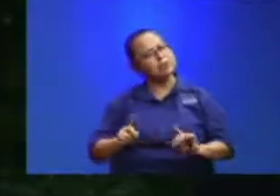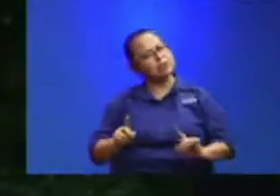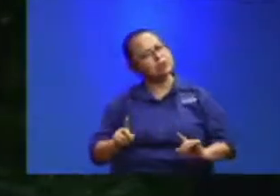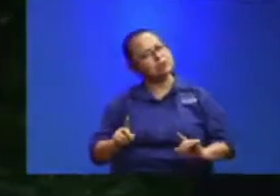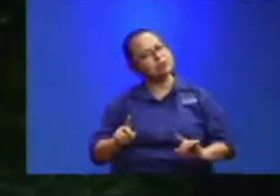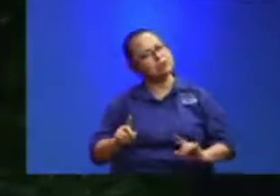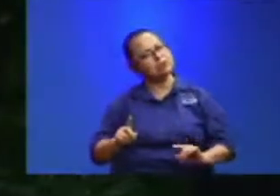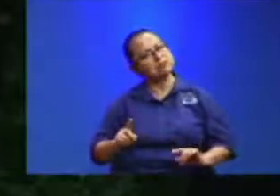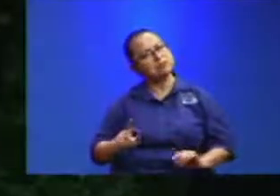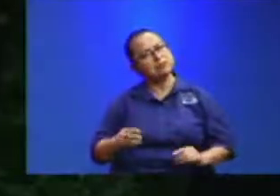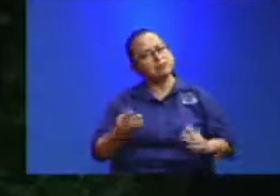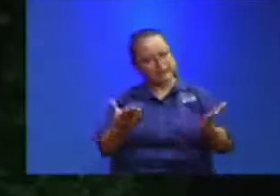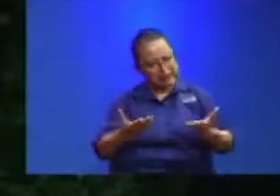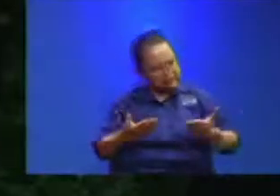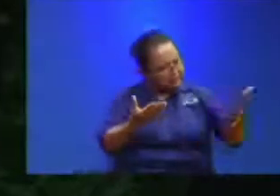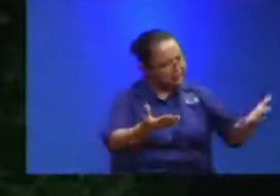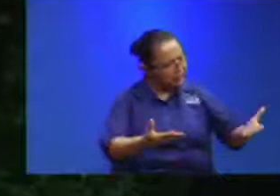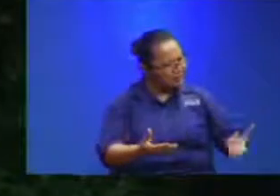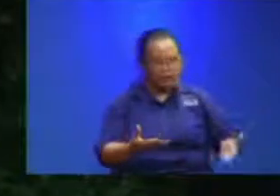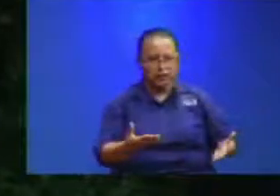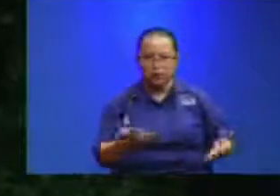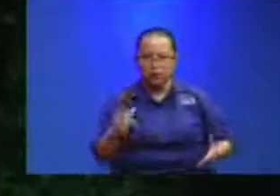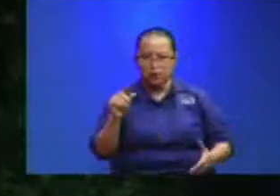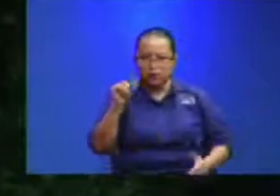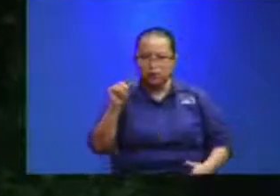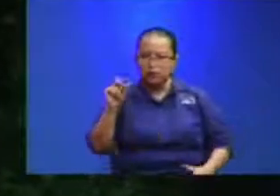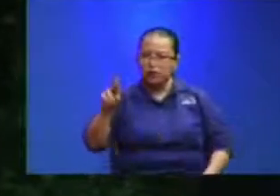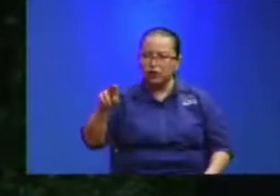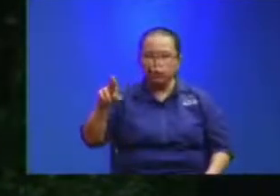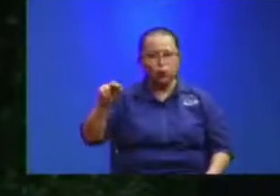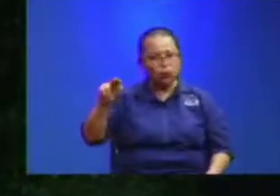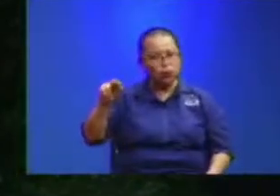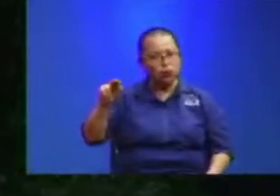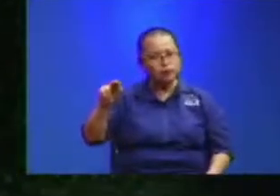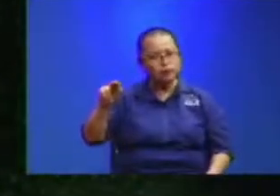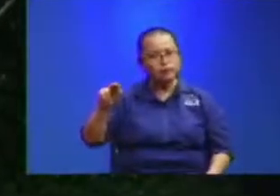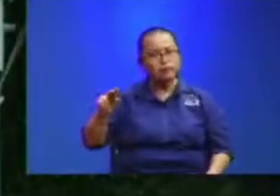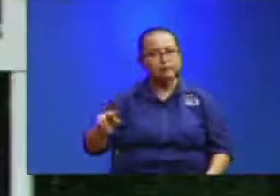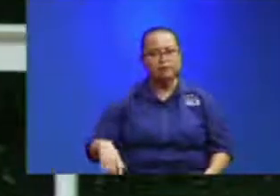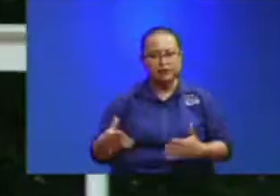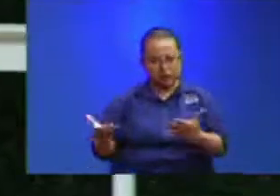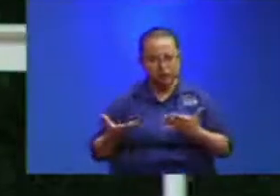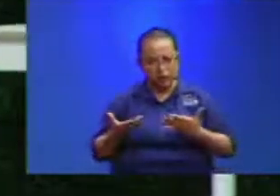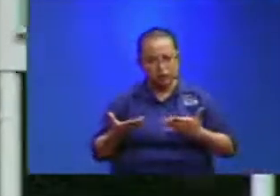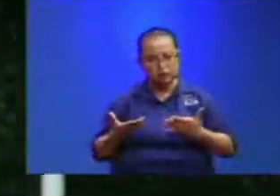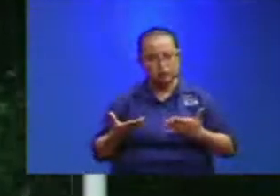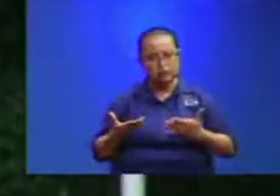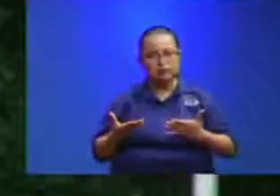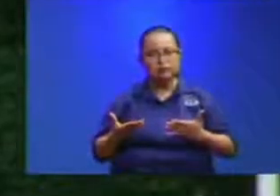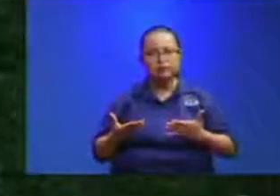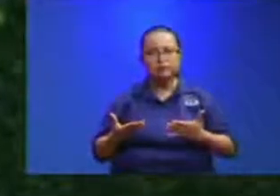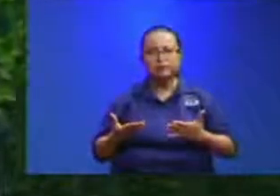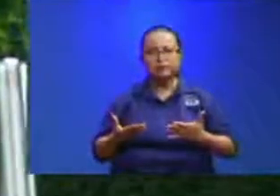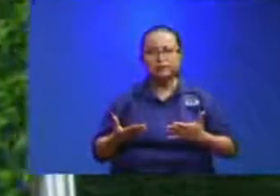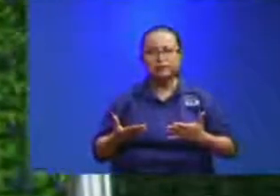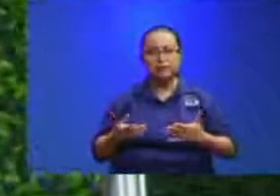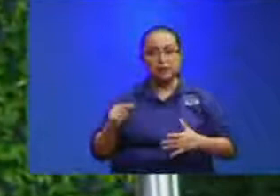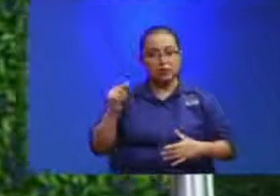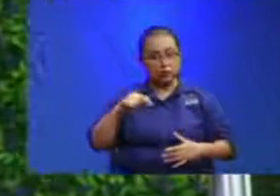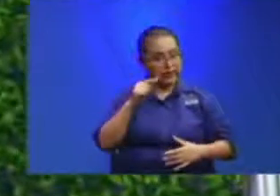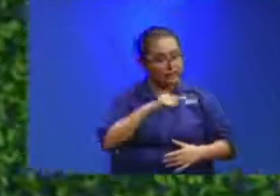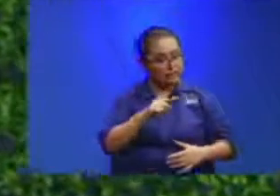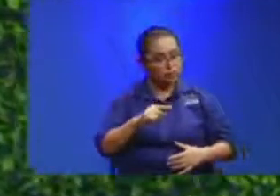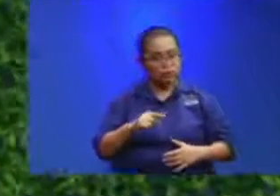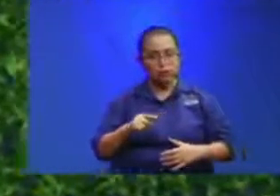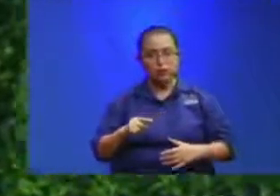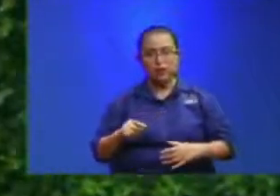deben cada uno de ustedes un poco de oro de ese que le quitaron a los madianitas entonces le dieron el oro y con el oro él